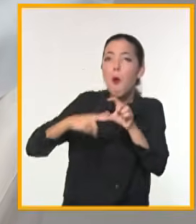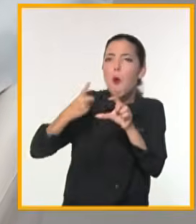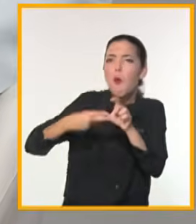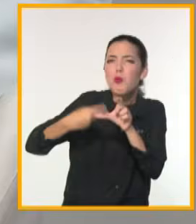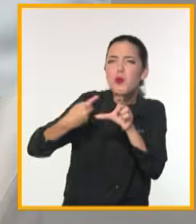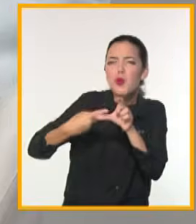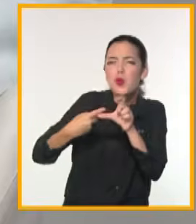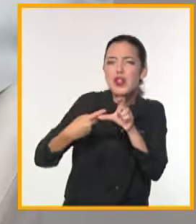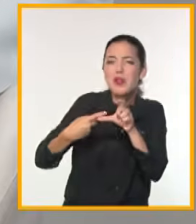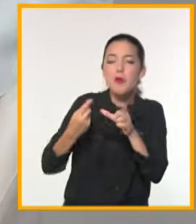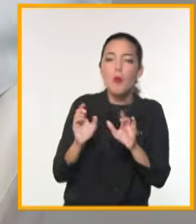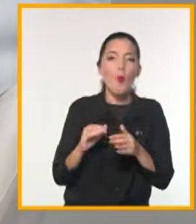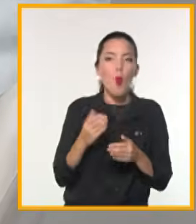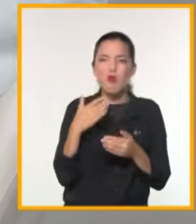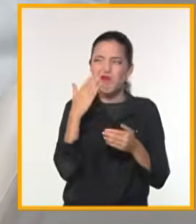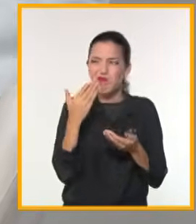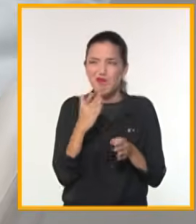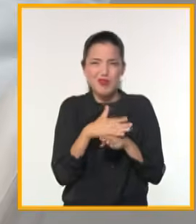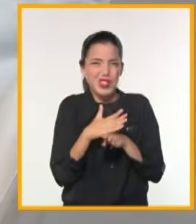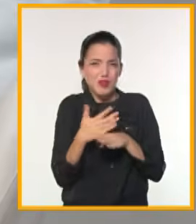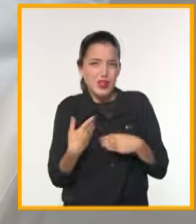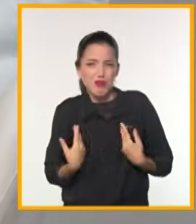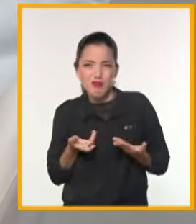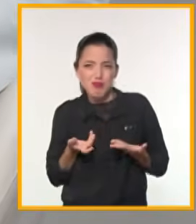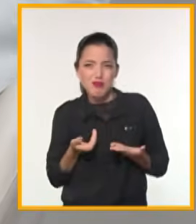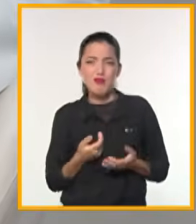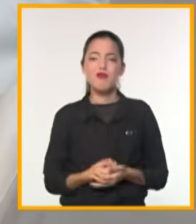ese conocimiento. Y